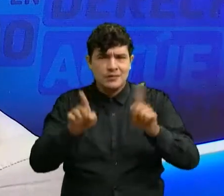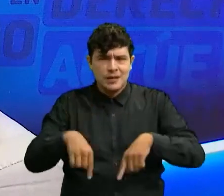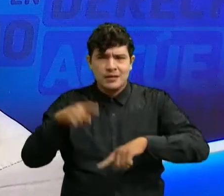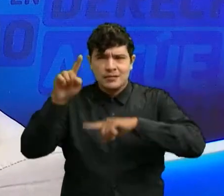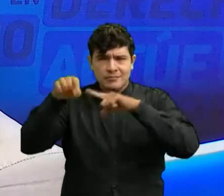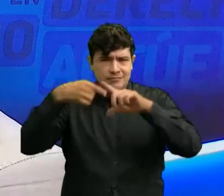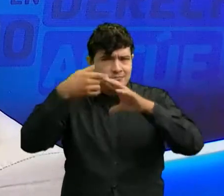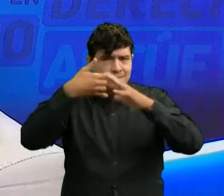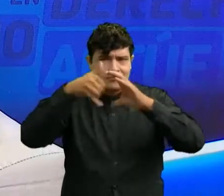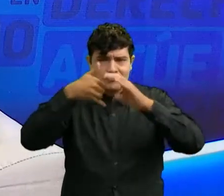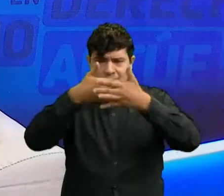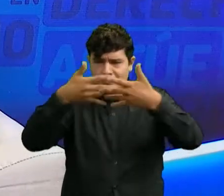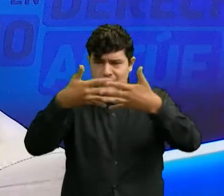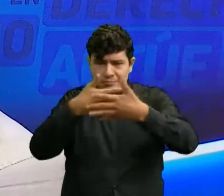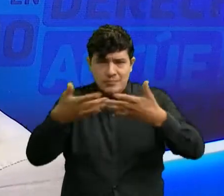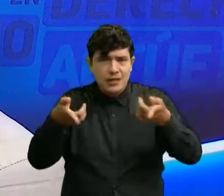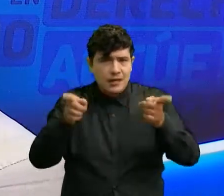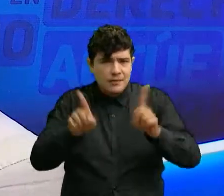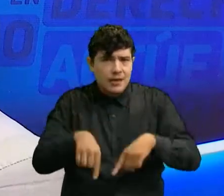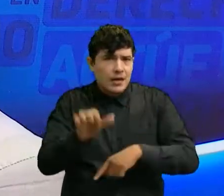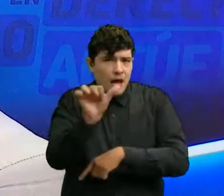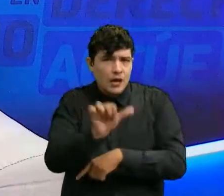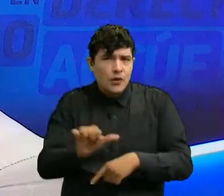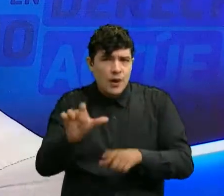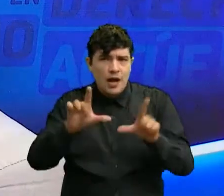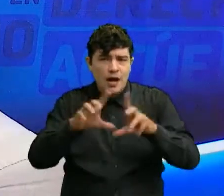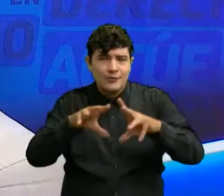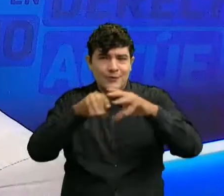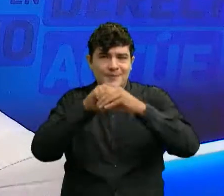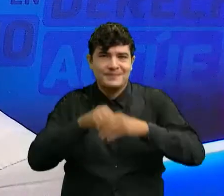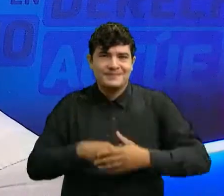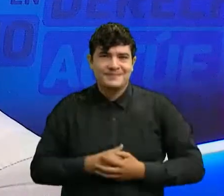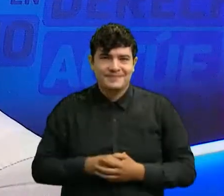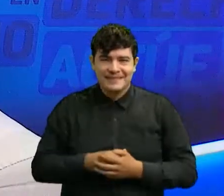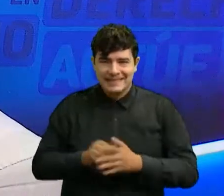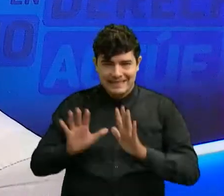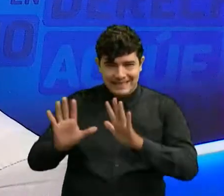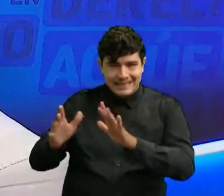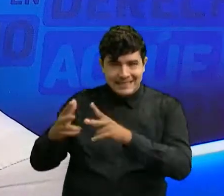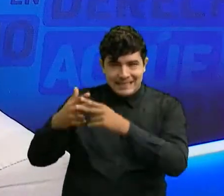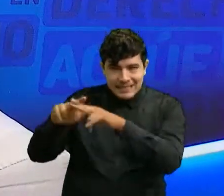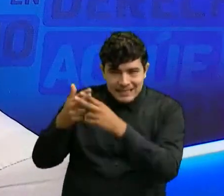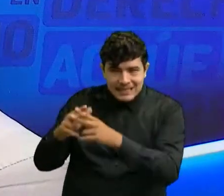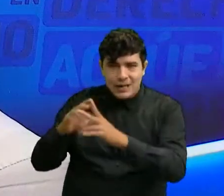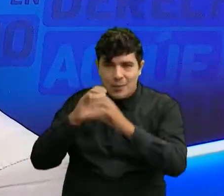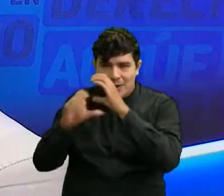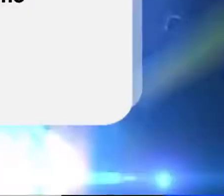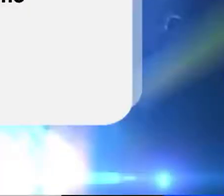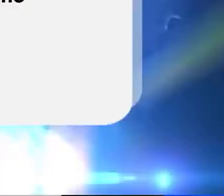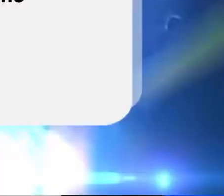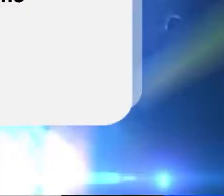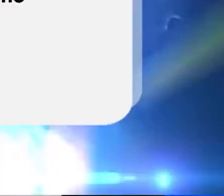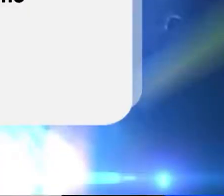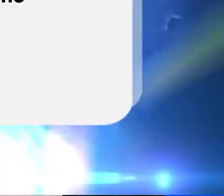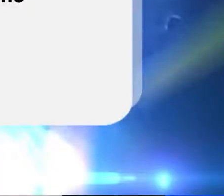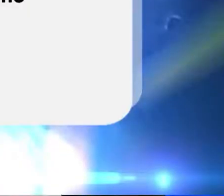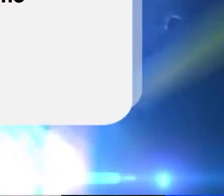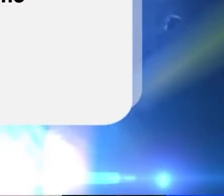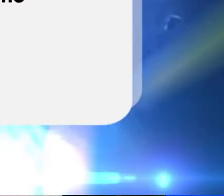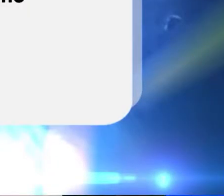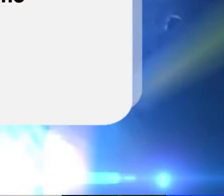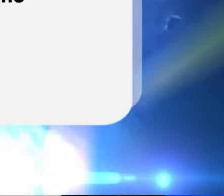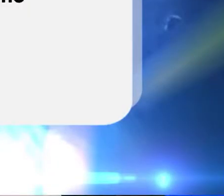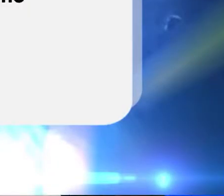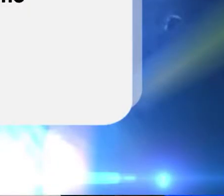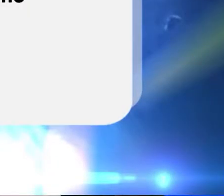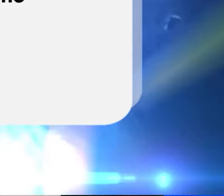de actuendrecho@canaltro. Continuamos con más mensajes mientras retomamos la comunicación con el abogado. Esto nos lo escriben a través de